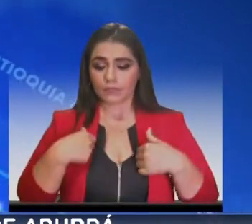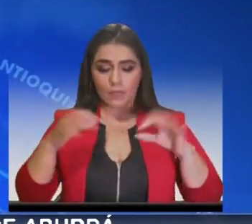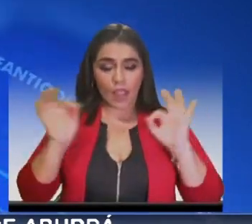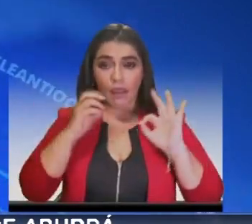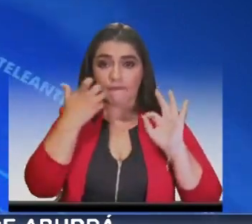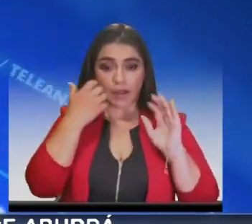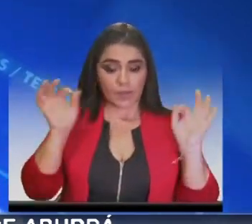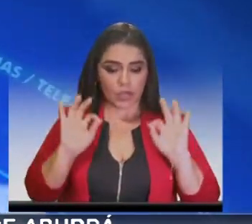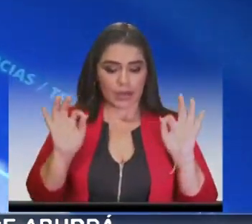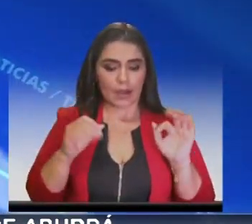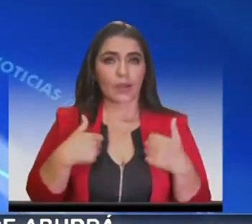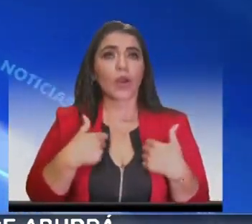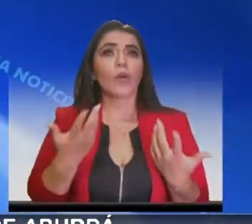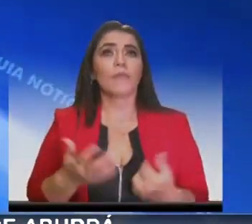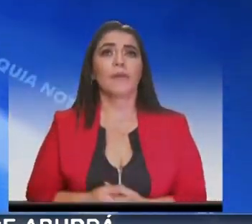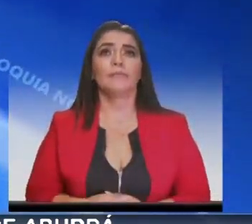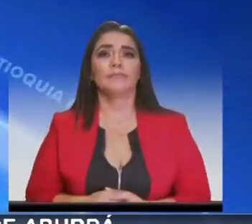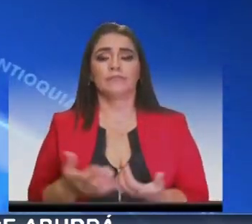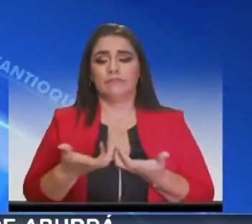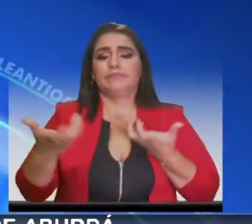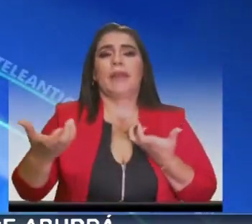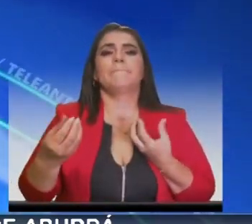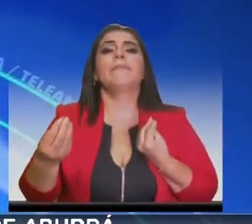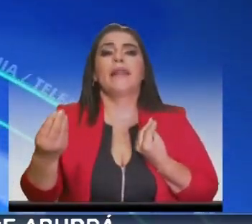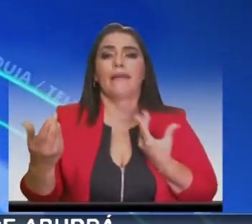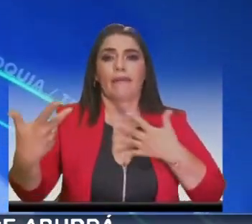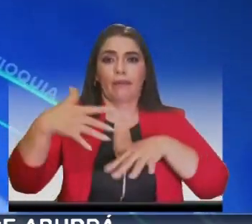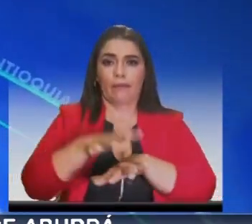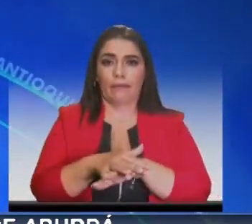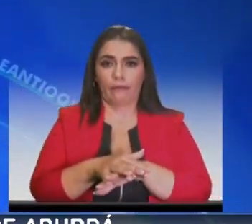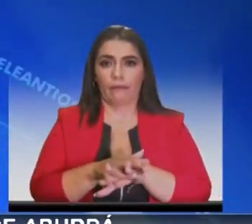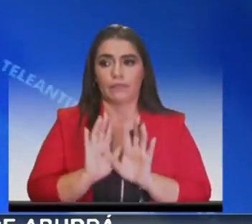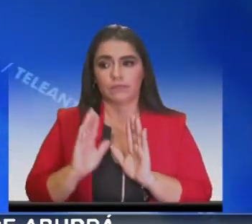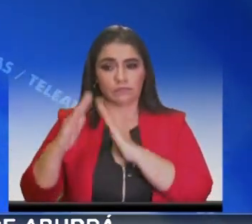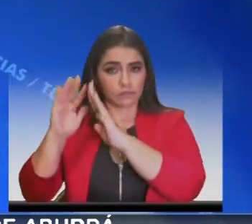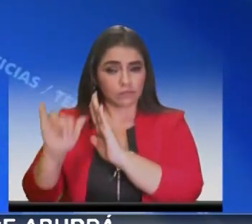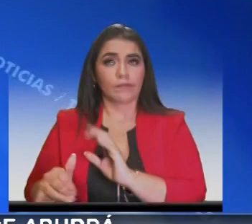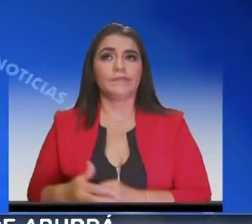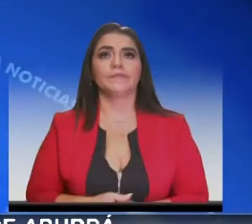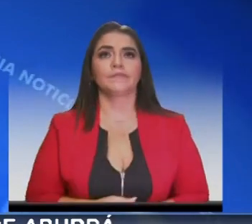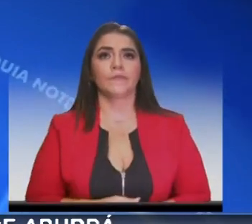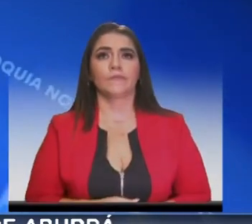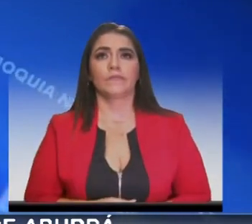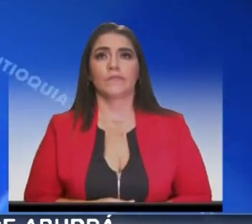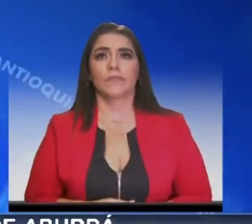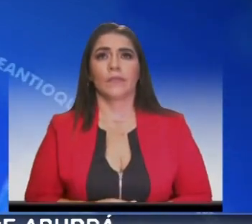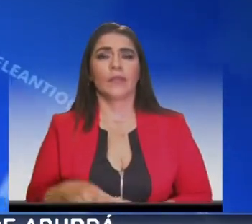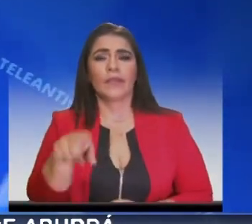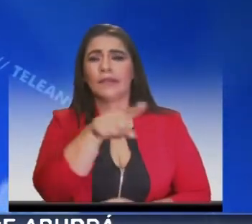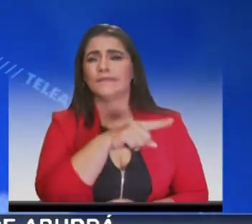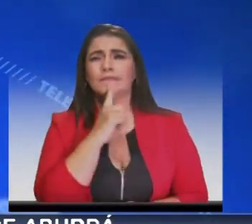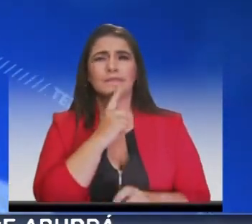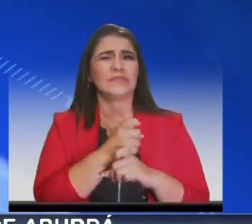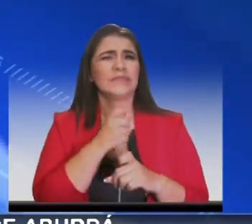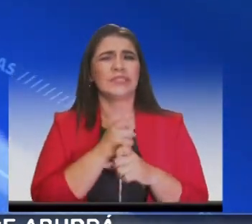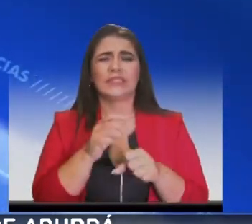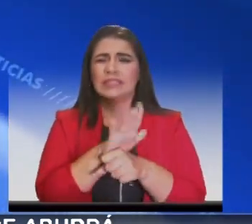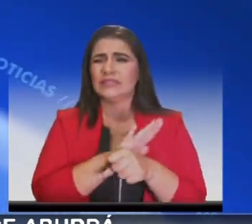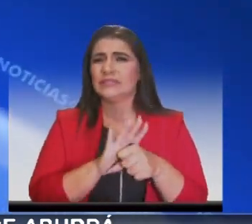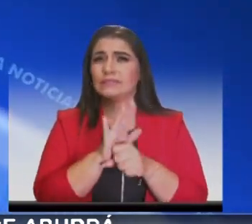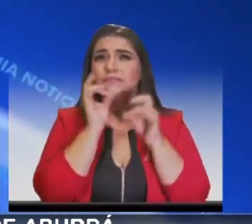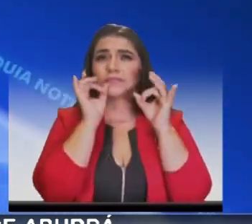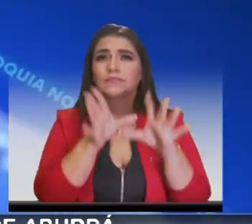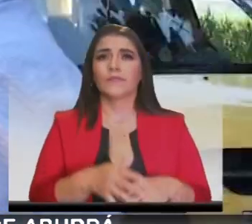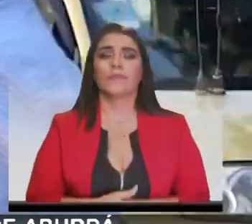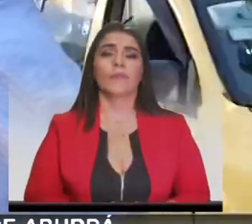contagiados. Entonces, ¿para qué los aíslan si no es para dejarlos en cuarentena? Y ante la gravedad de la situación que se vive en el penal,